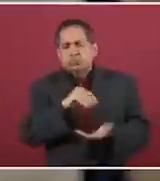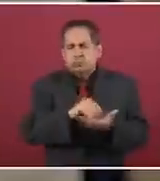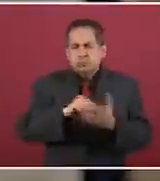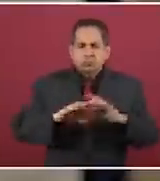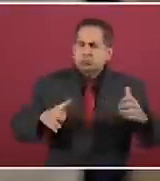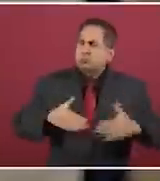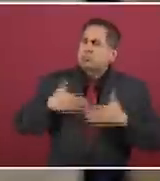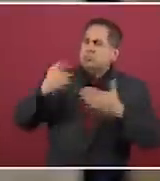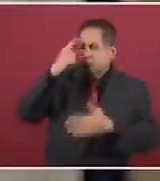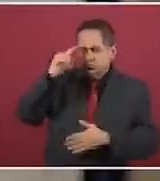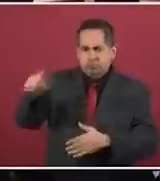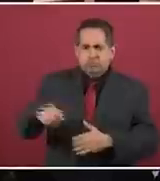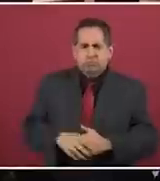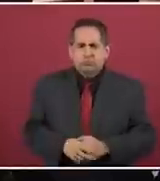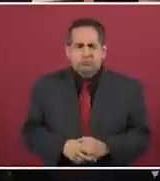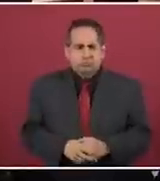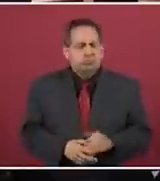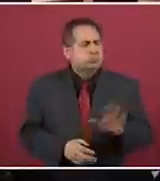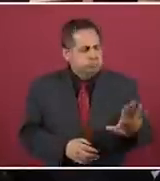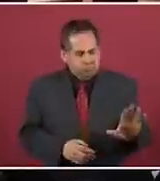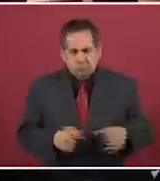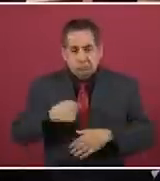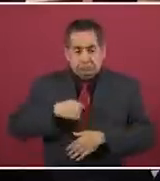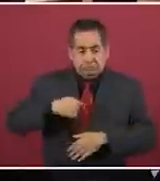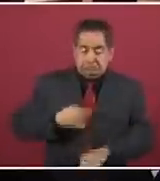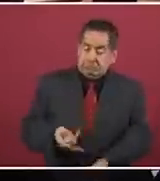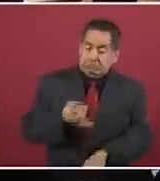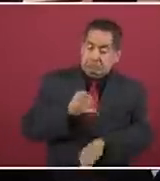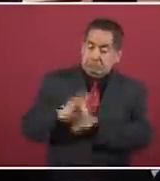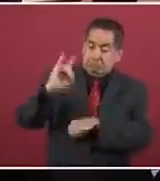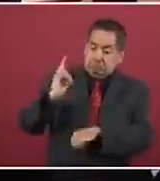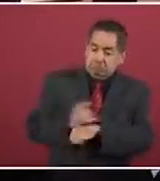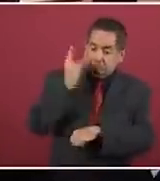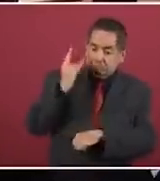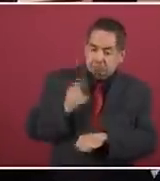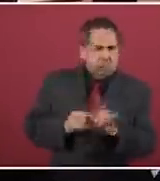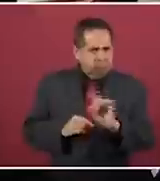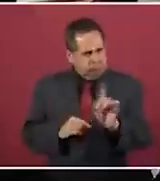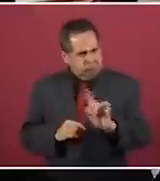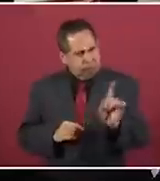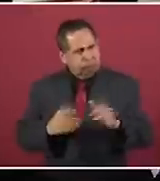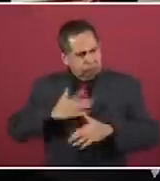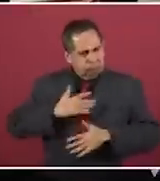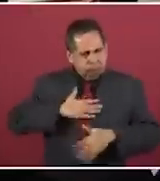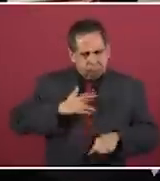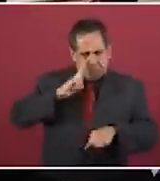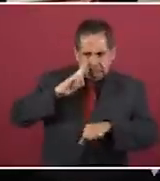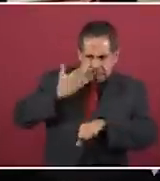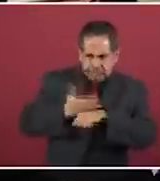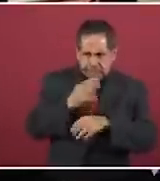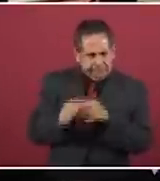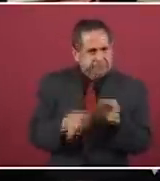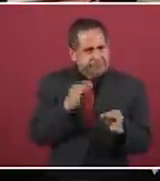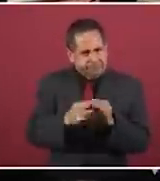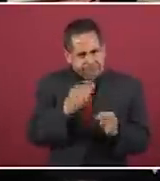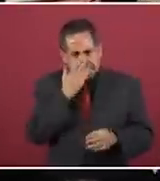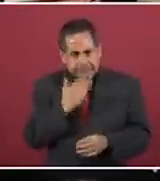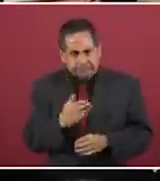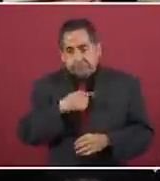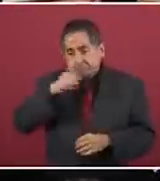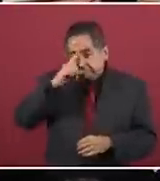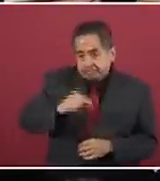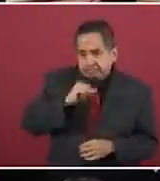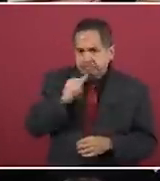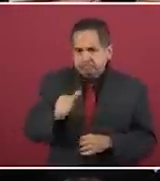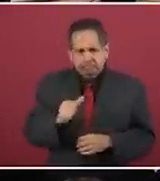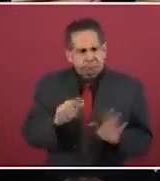gobierno, presidente? Gracias. Que no les voy a fallar. Estoy muy consciente de mi responsabilidad y se van a quedar